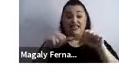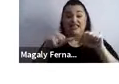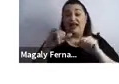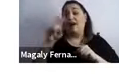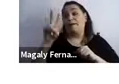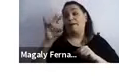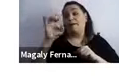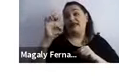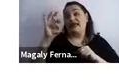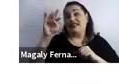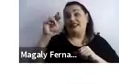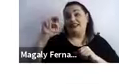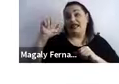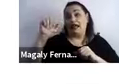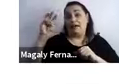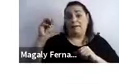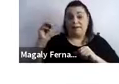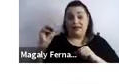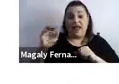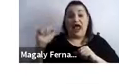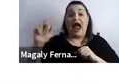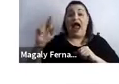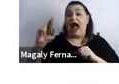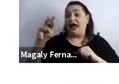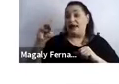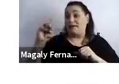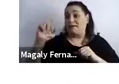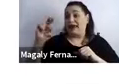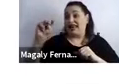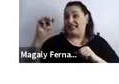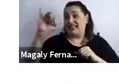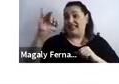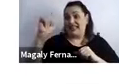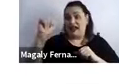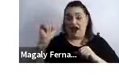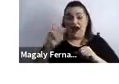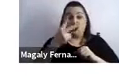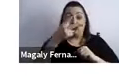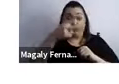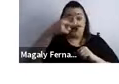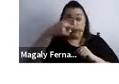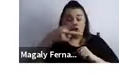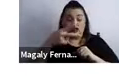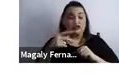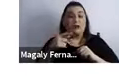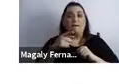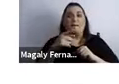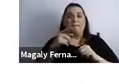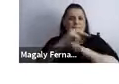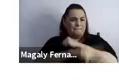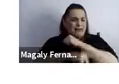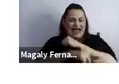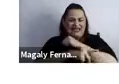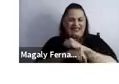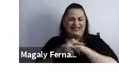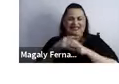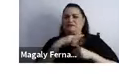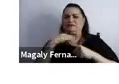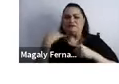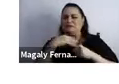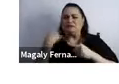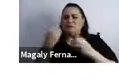Vietnam y Armenia. Fíjense, 2 países azotados por genocidios y, sin